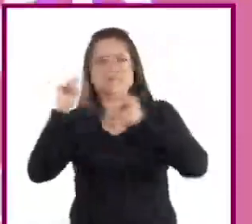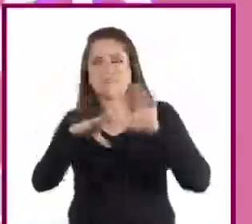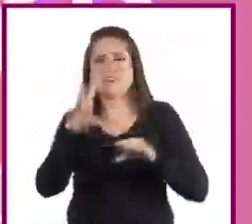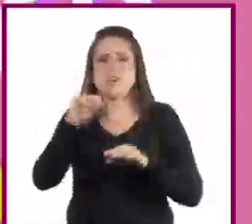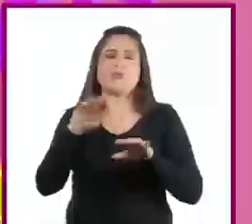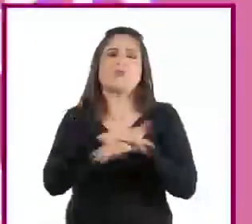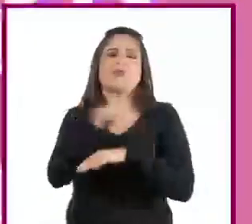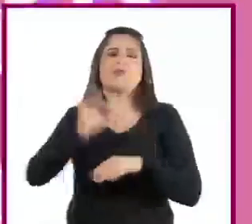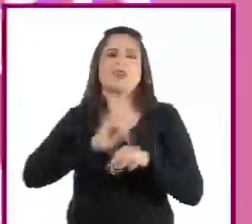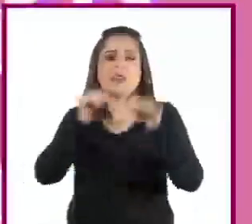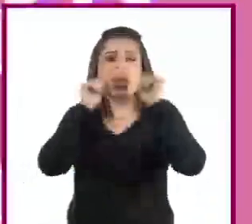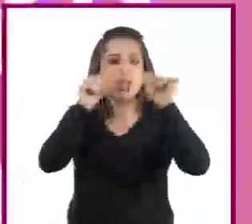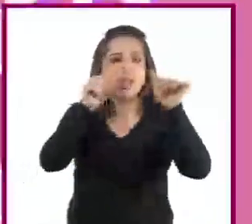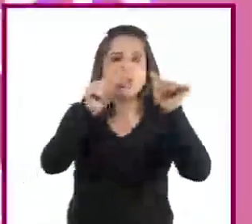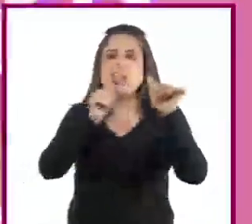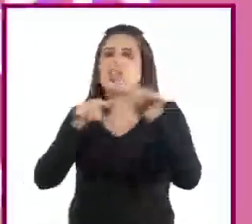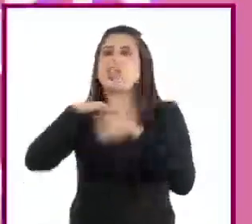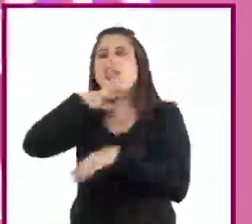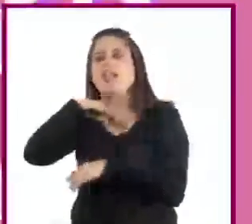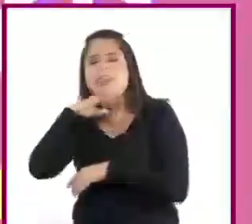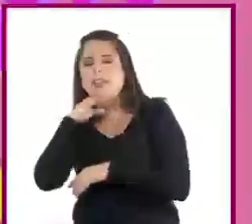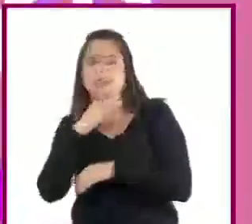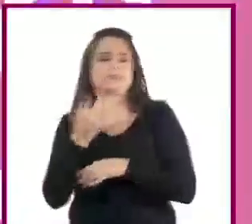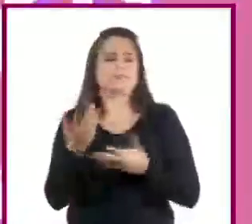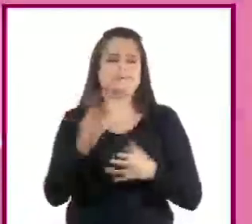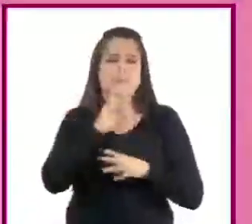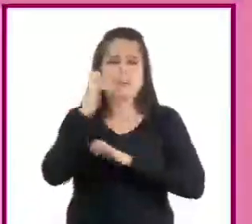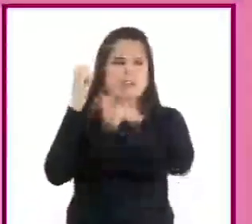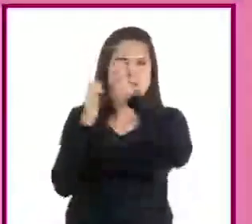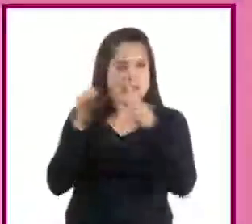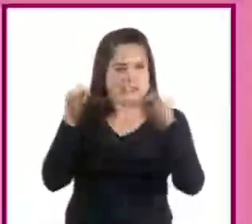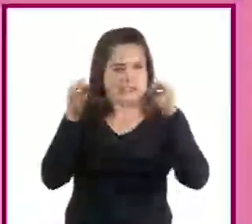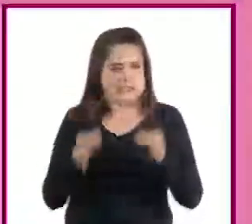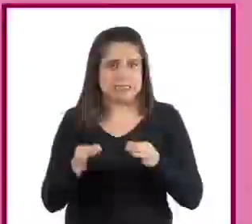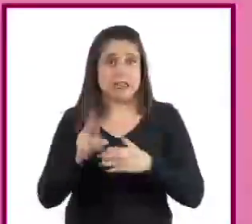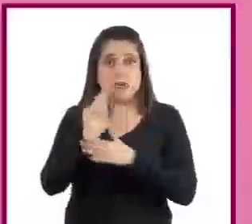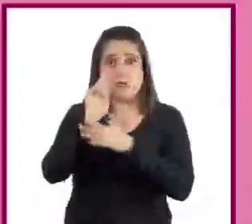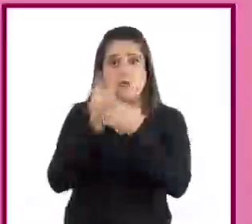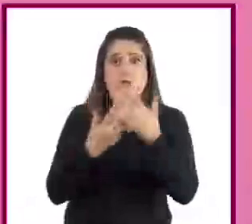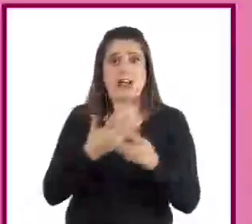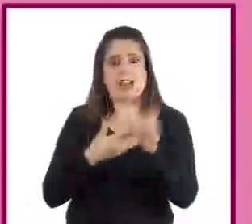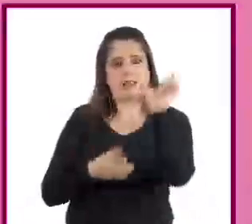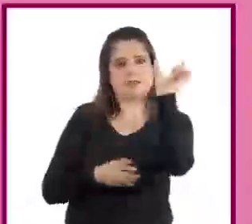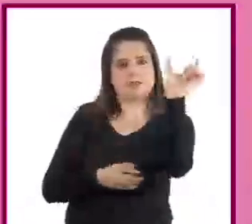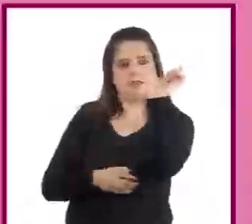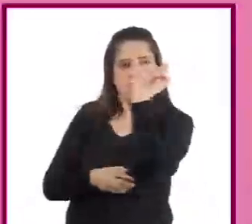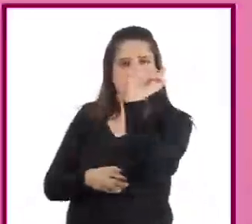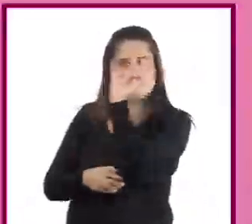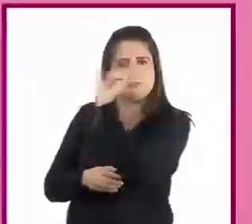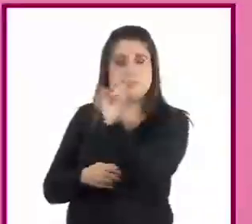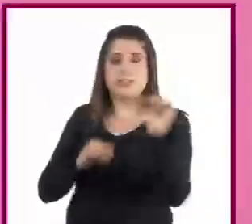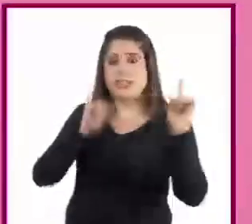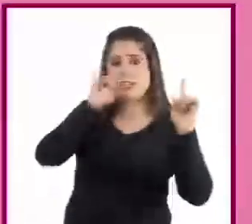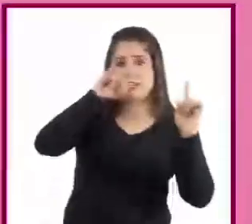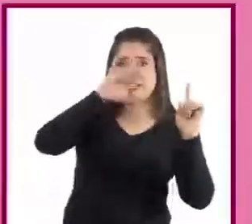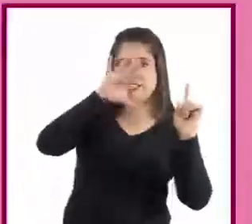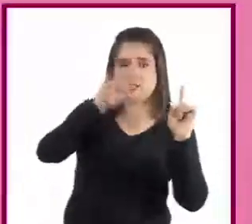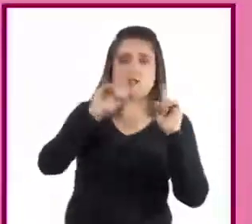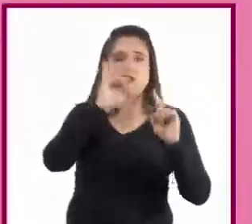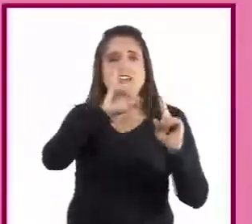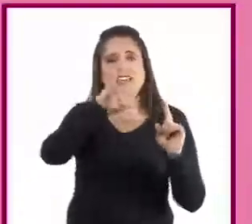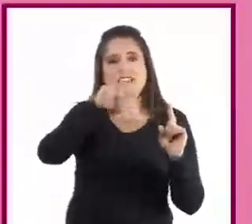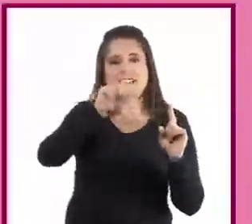la atención de lo que deseamos compartir en nuestra exposición. El programa tiene pestañas principales como Inicio,